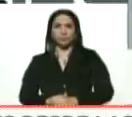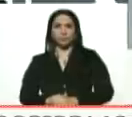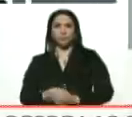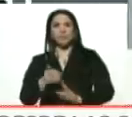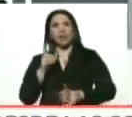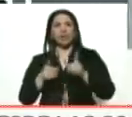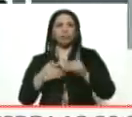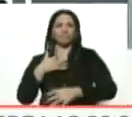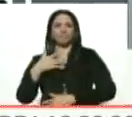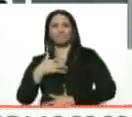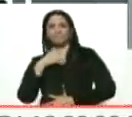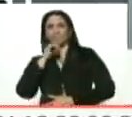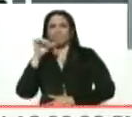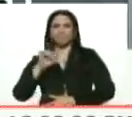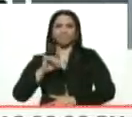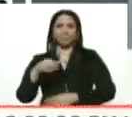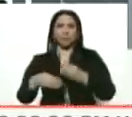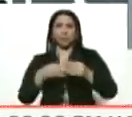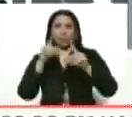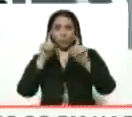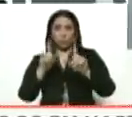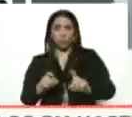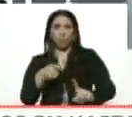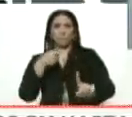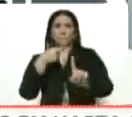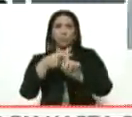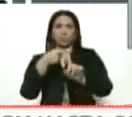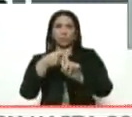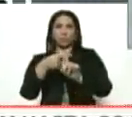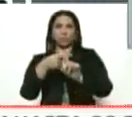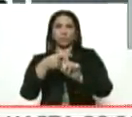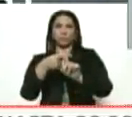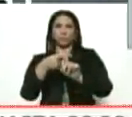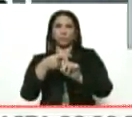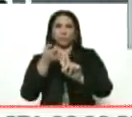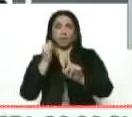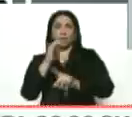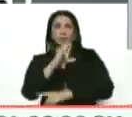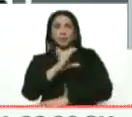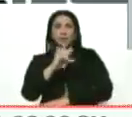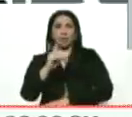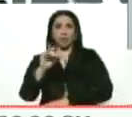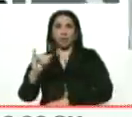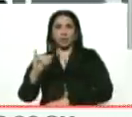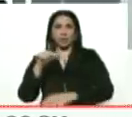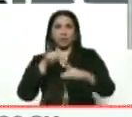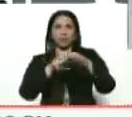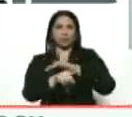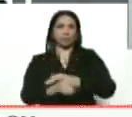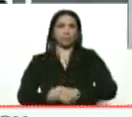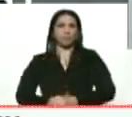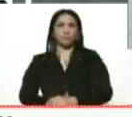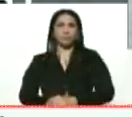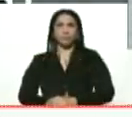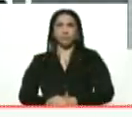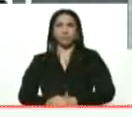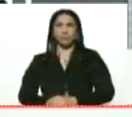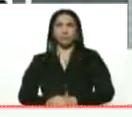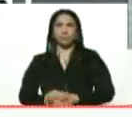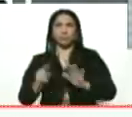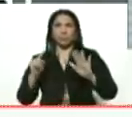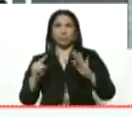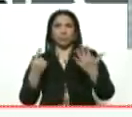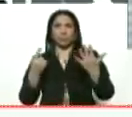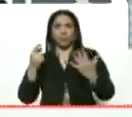algunos síntomas, se le hizo la prueba molecular, dio positivo. Está en el Centro de Diagnóstico Integral de Los Cayos. El sexto